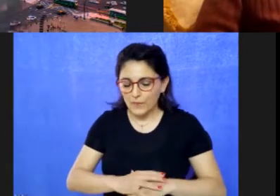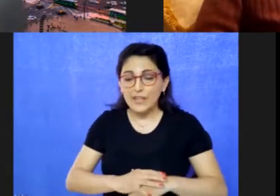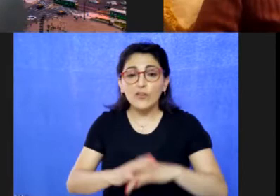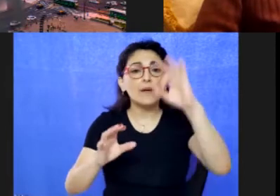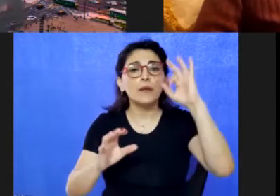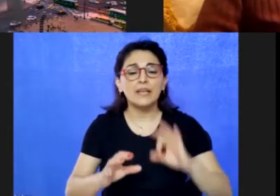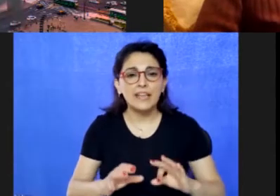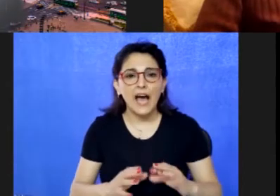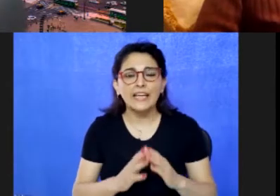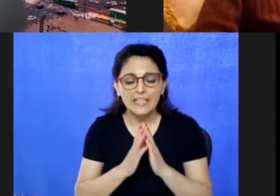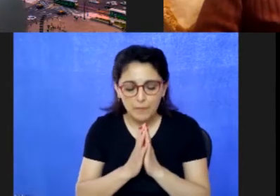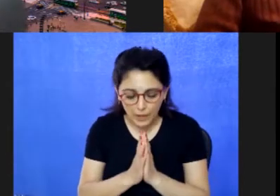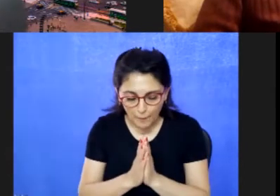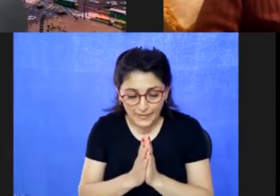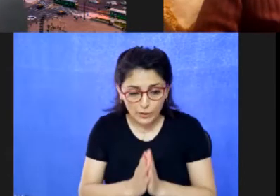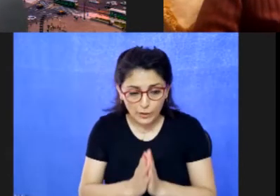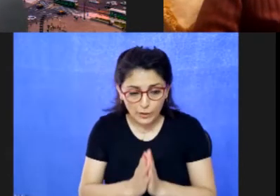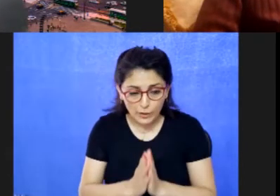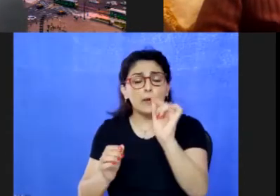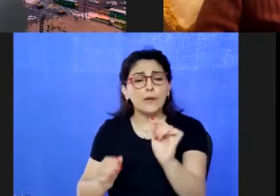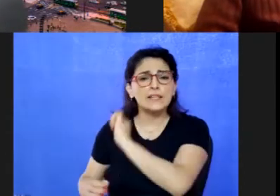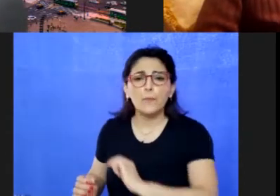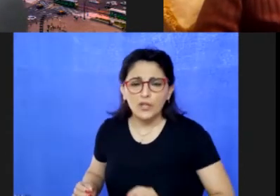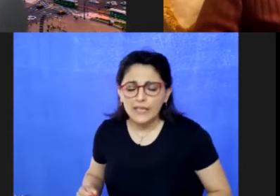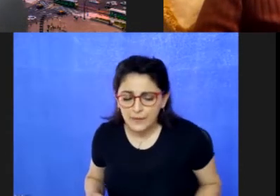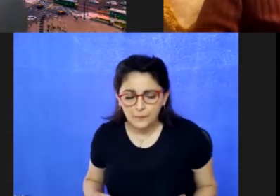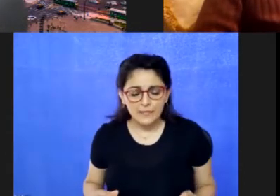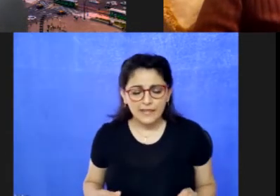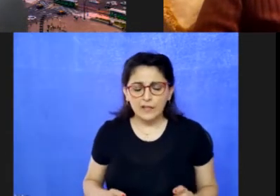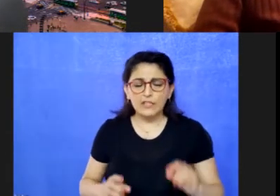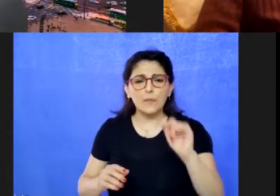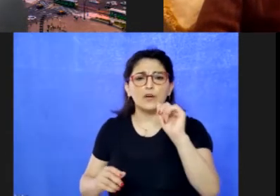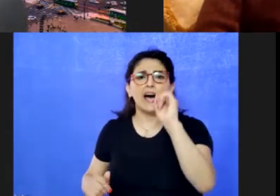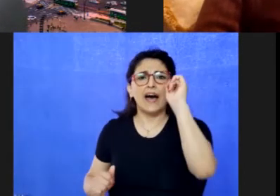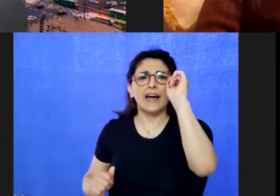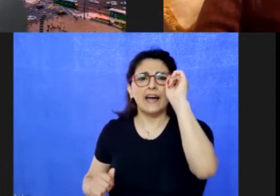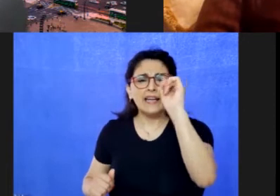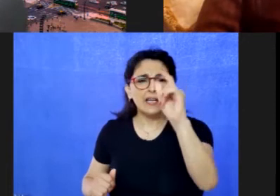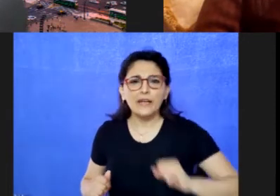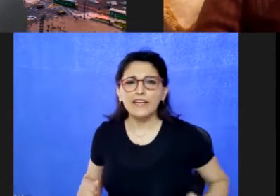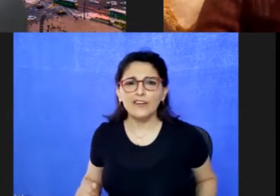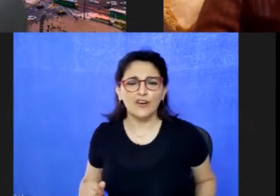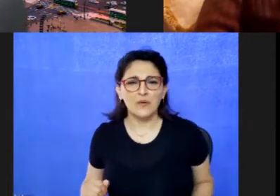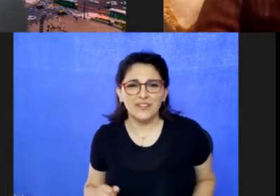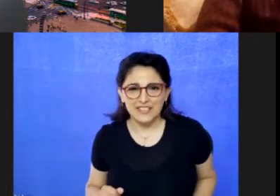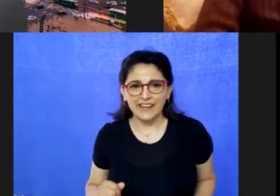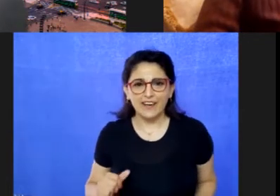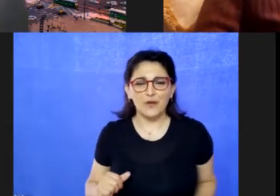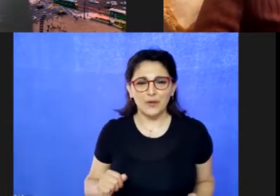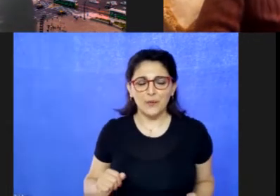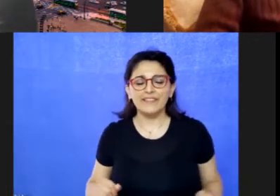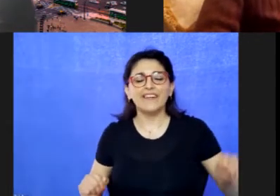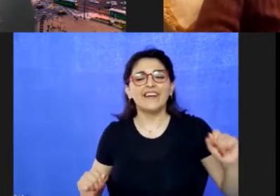Bueno, les doy la bienvenida a quienes me acompañaron. Y les voy a decir por qué. Lo tenemos en el obelisco de Buenos